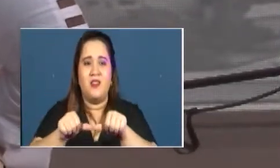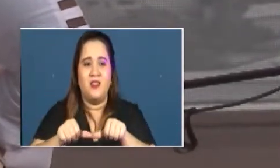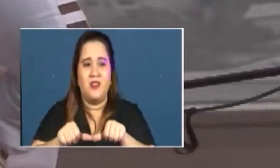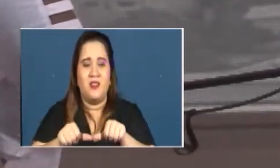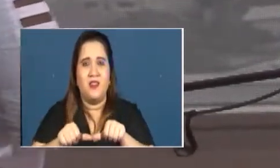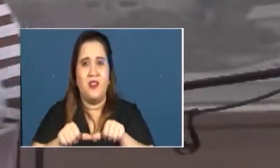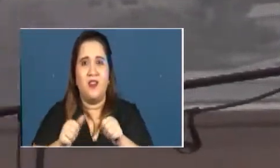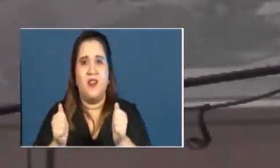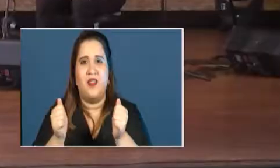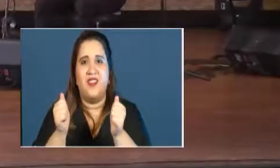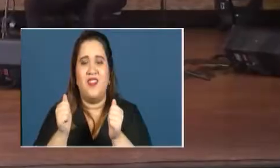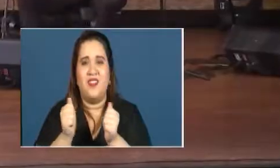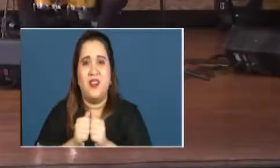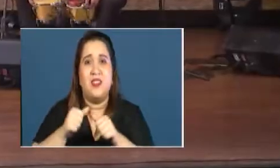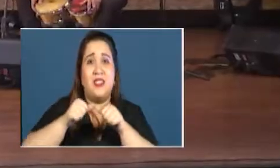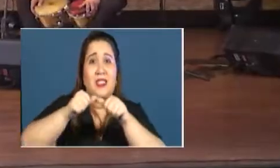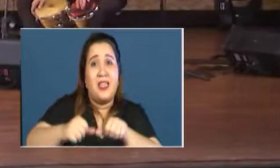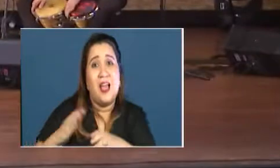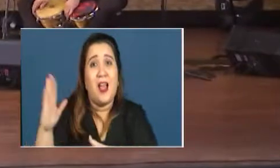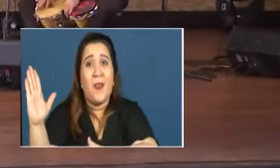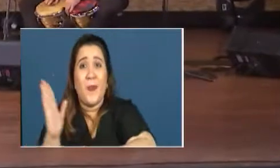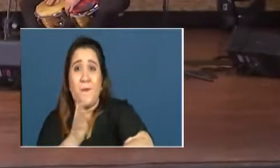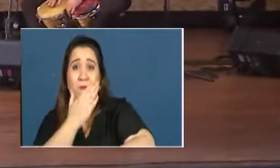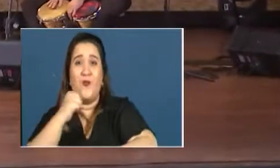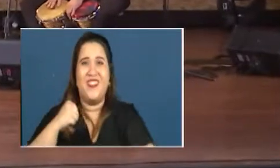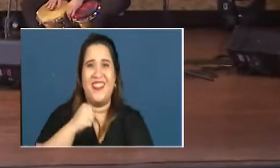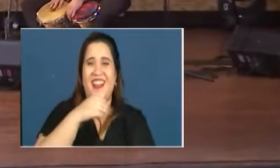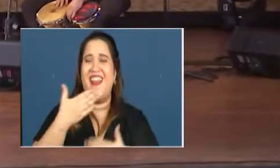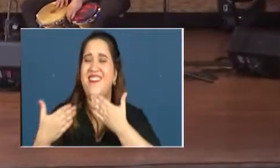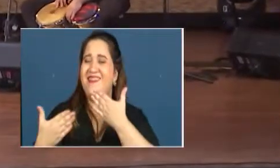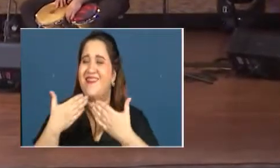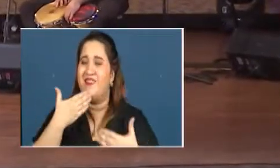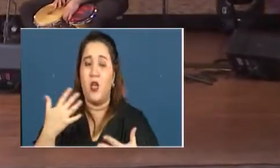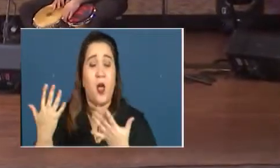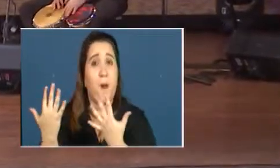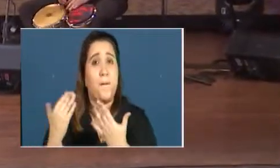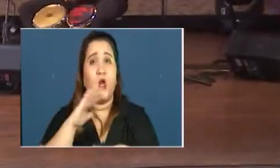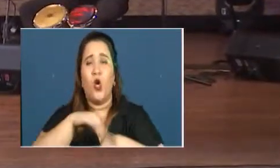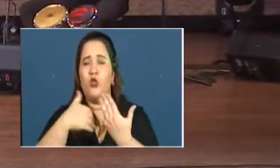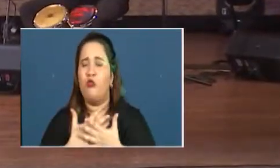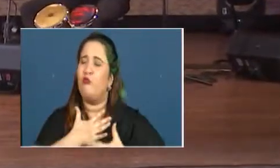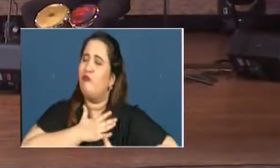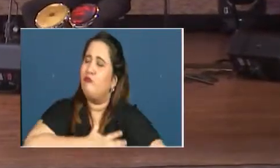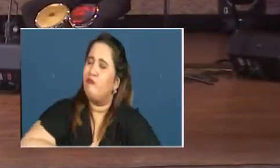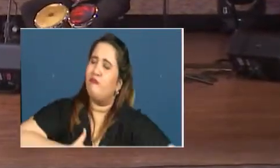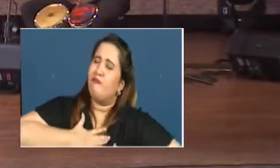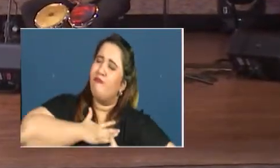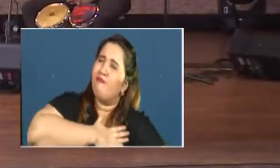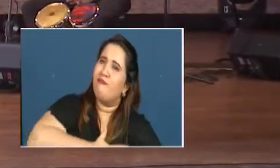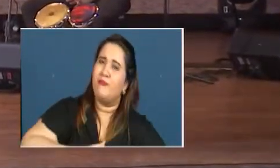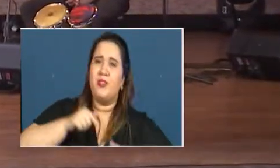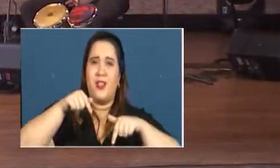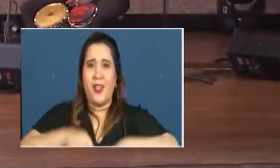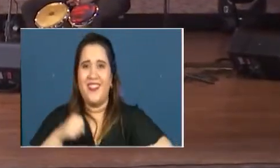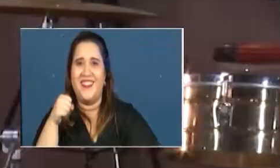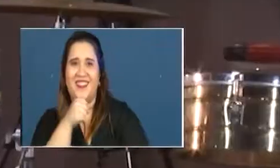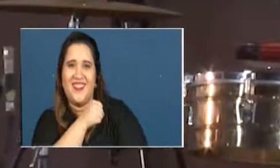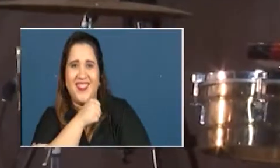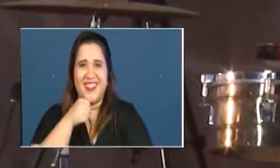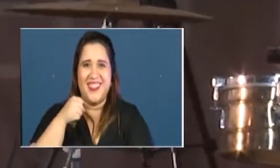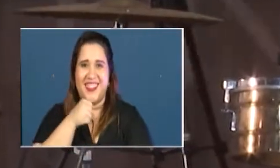siga la música. Ok, gracias, Idania. Espero que todos hayan disfrutado de este concierto en